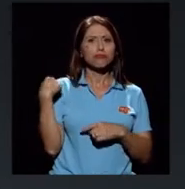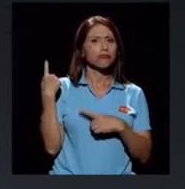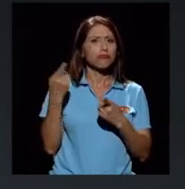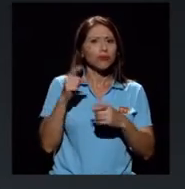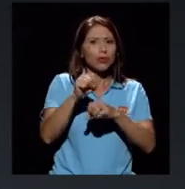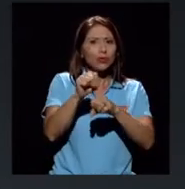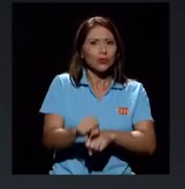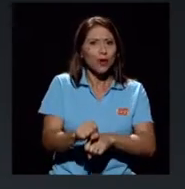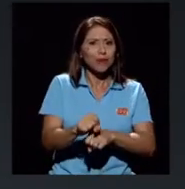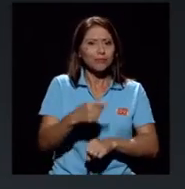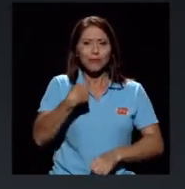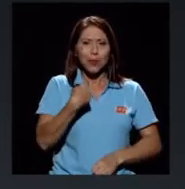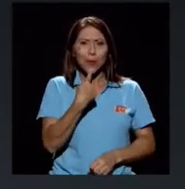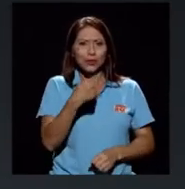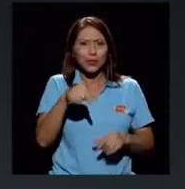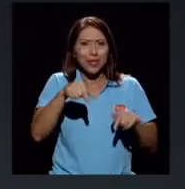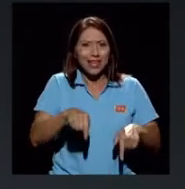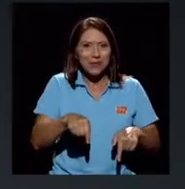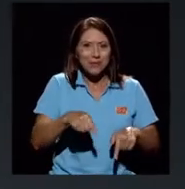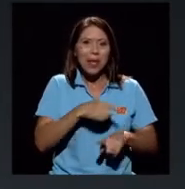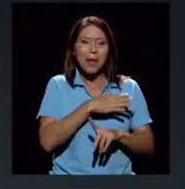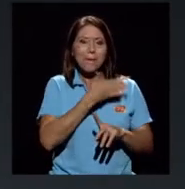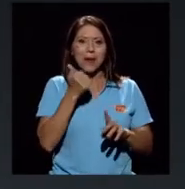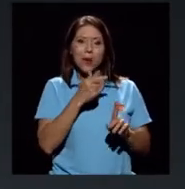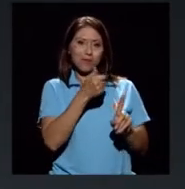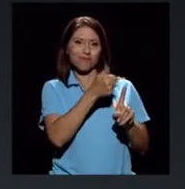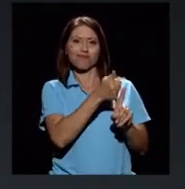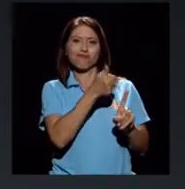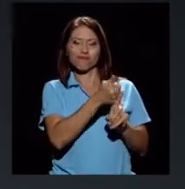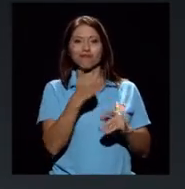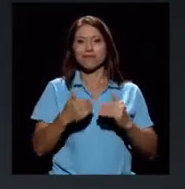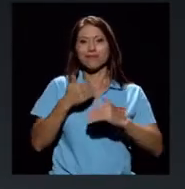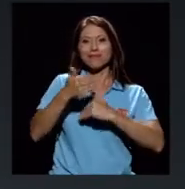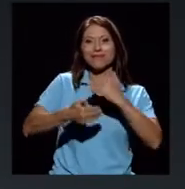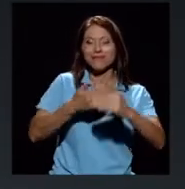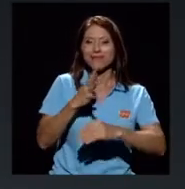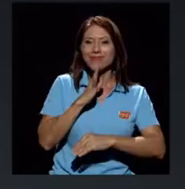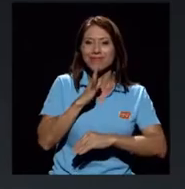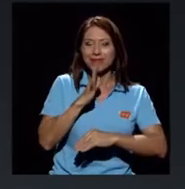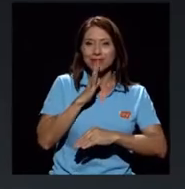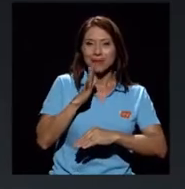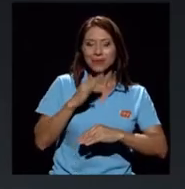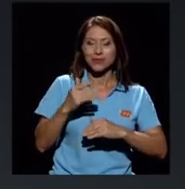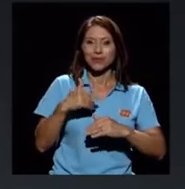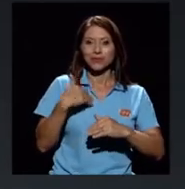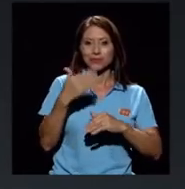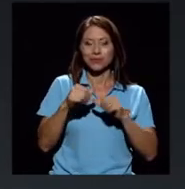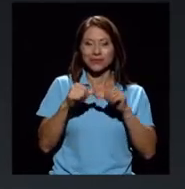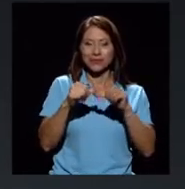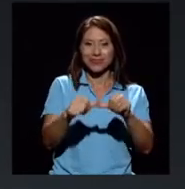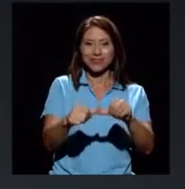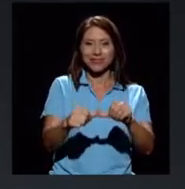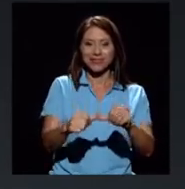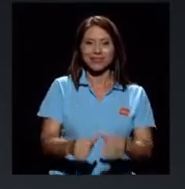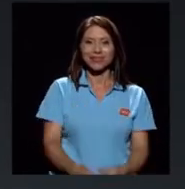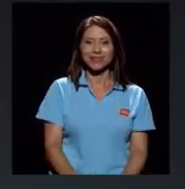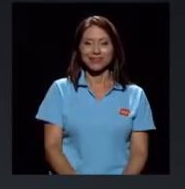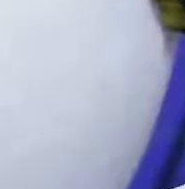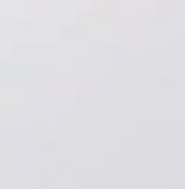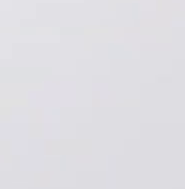anunciar aquí sino que lo dejaremos a él que lo conversemos una vez que el canal nos invite a regresar eso